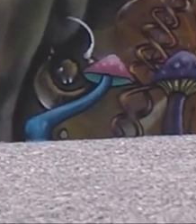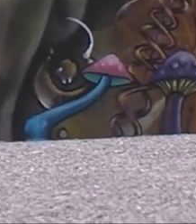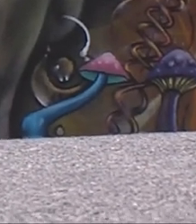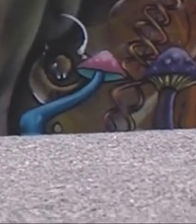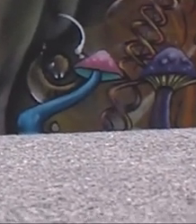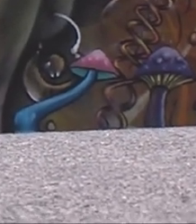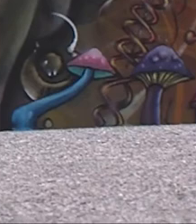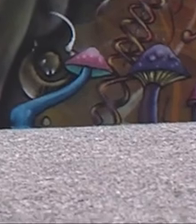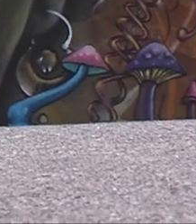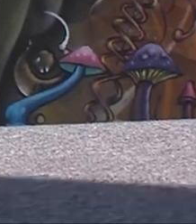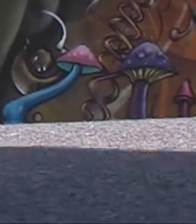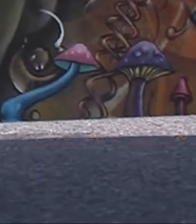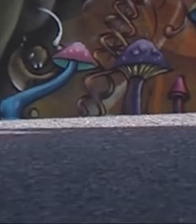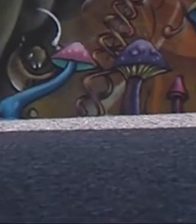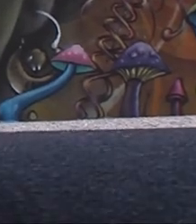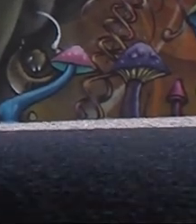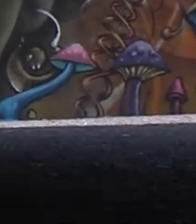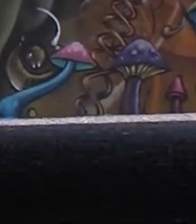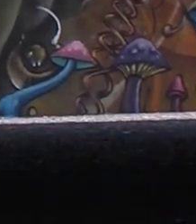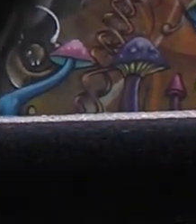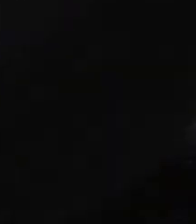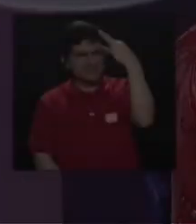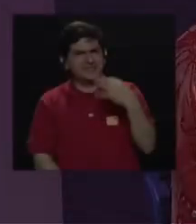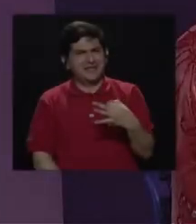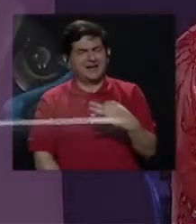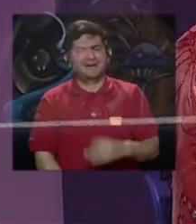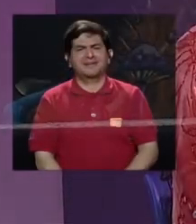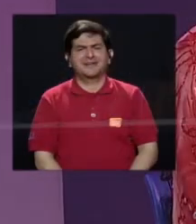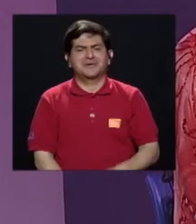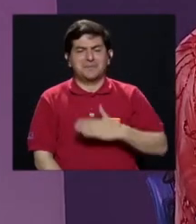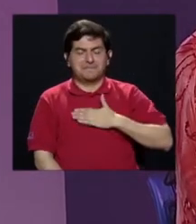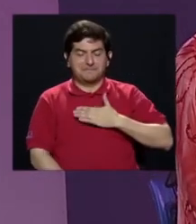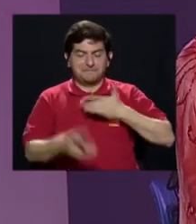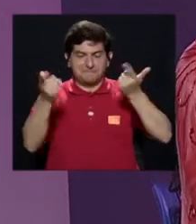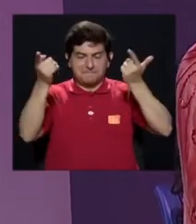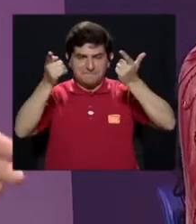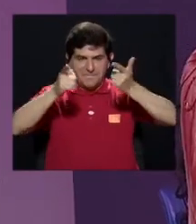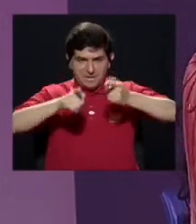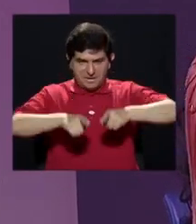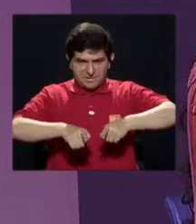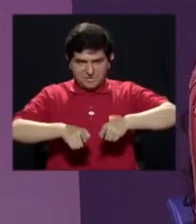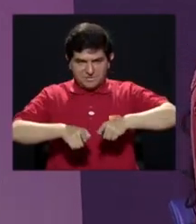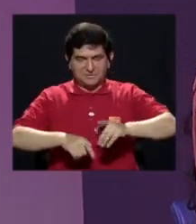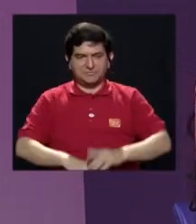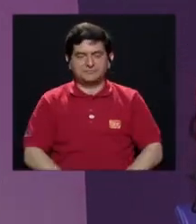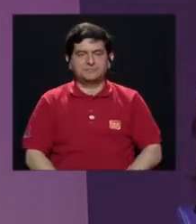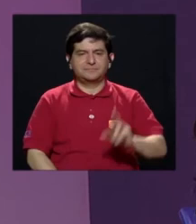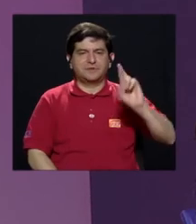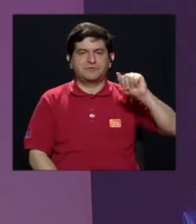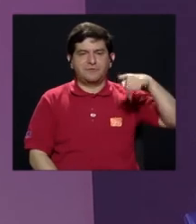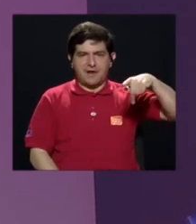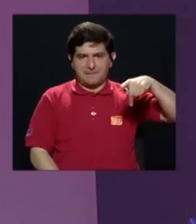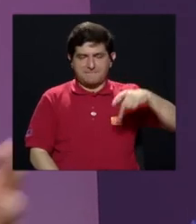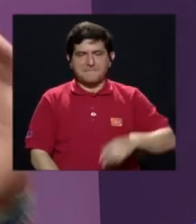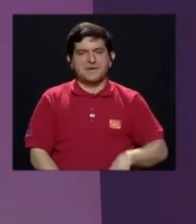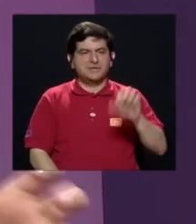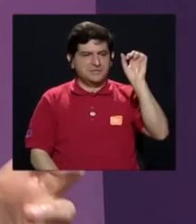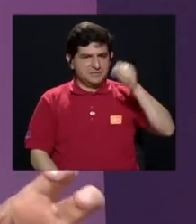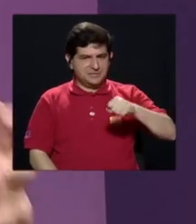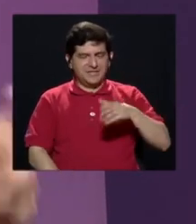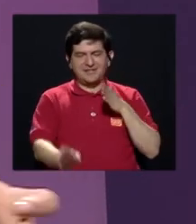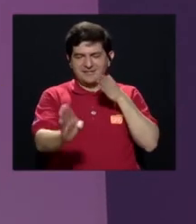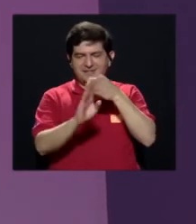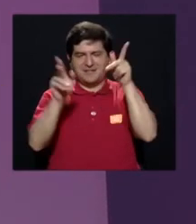colores al infinito. Sí, sí creo que por lo menos en mi caso, el rap sí le llega